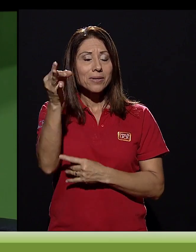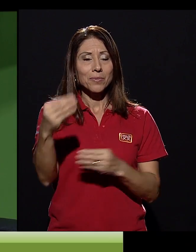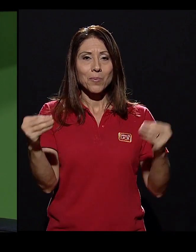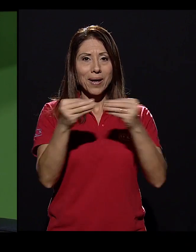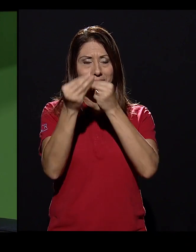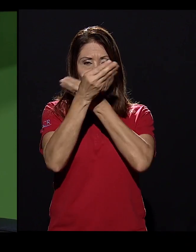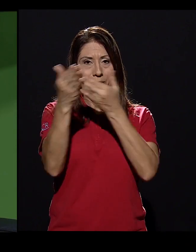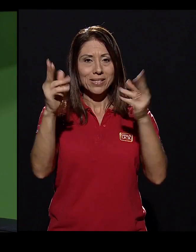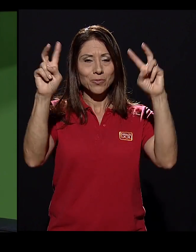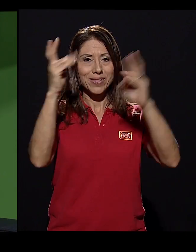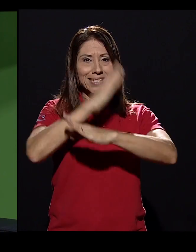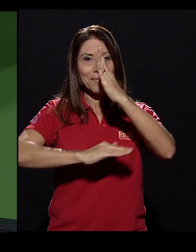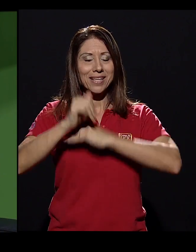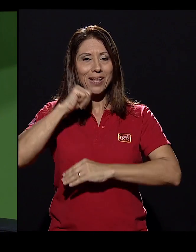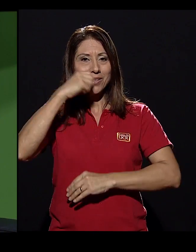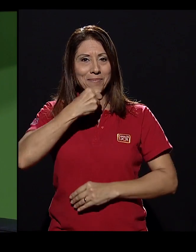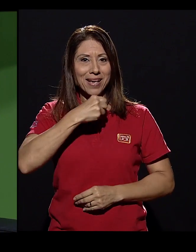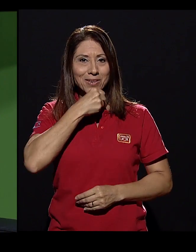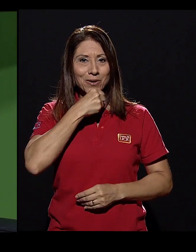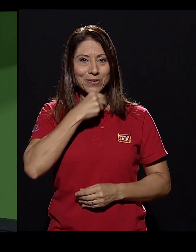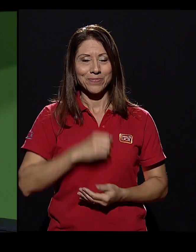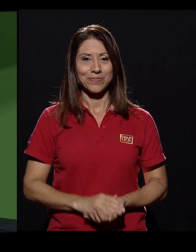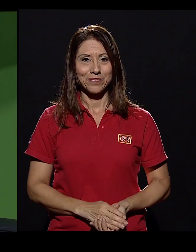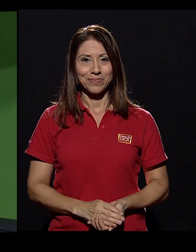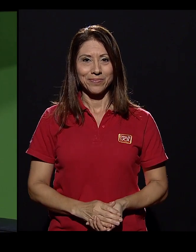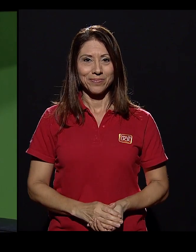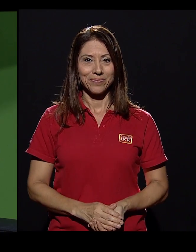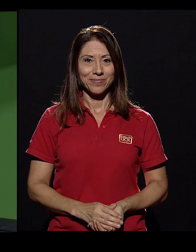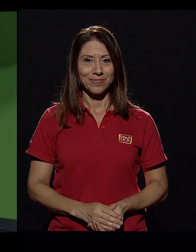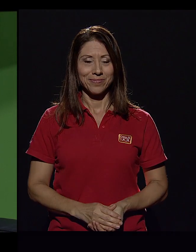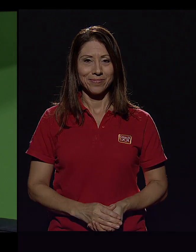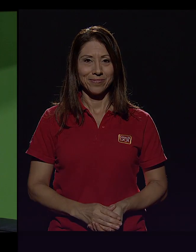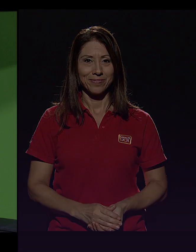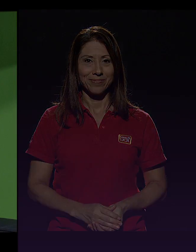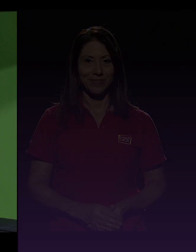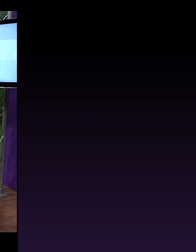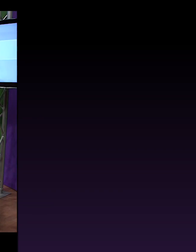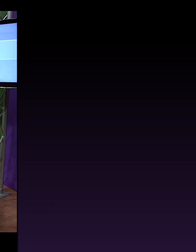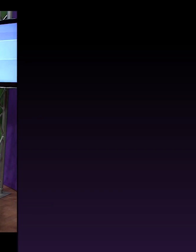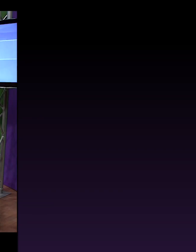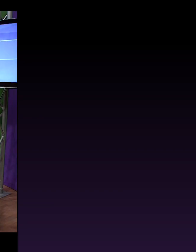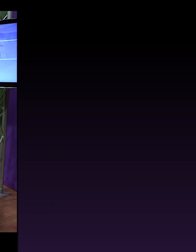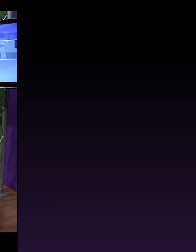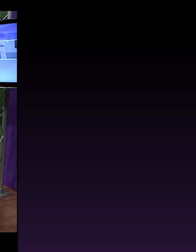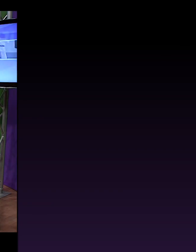la edición de esta semana y la esperamos la próxima con más información sobre discapacidad y adultez mayor.